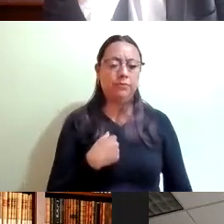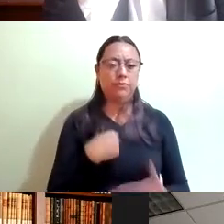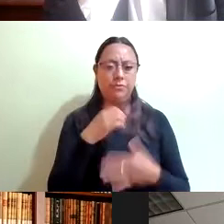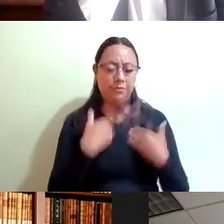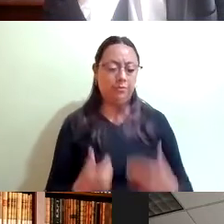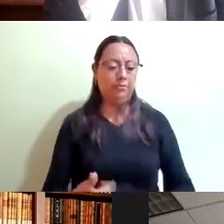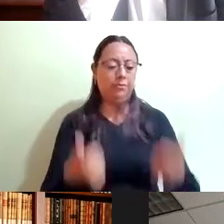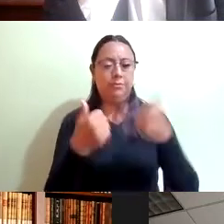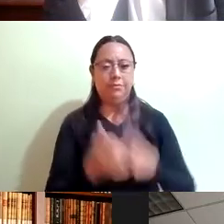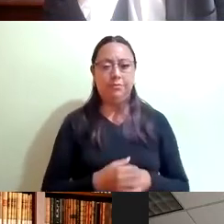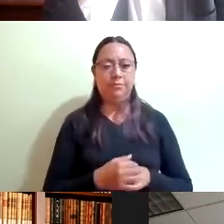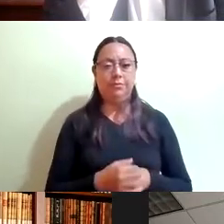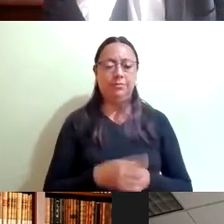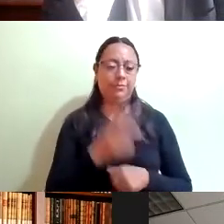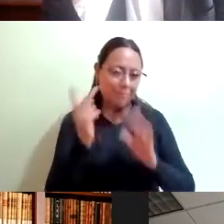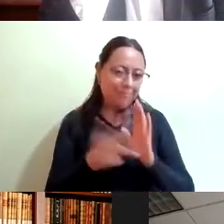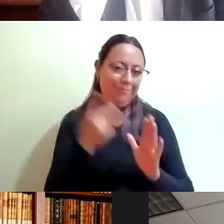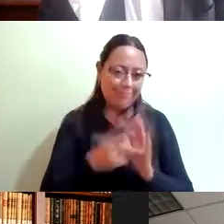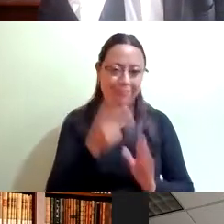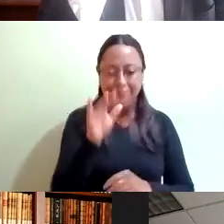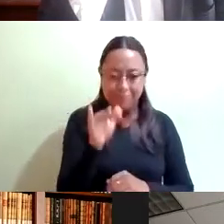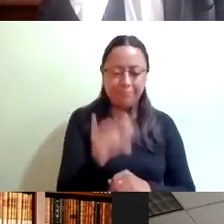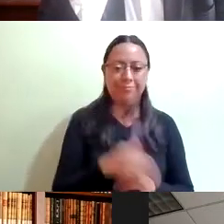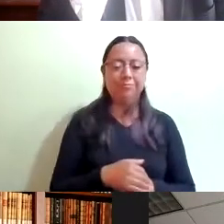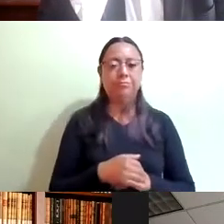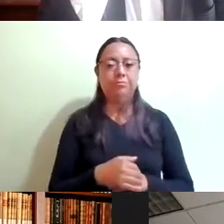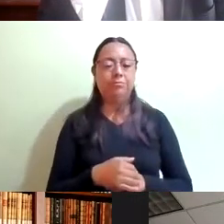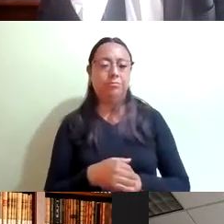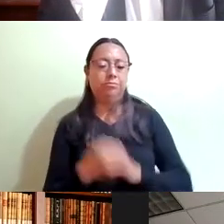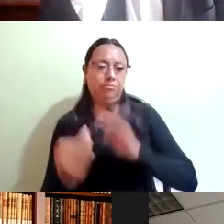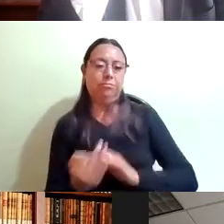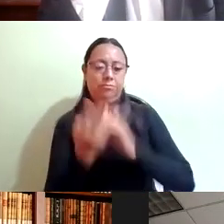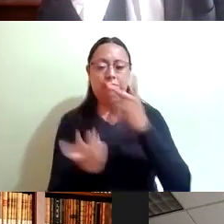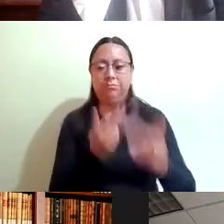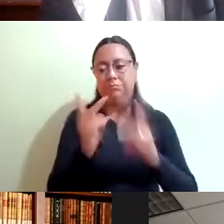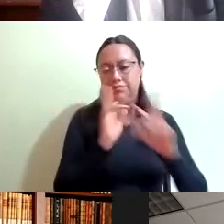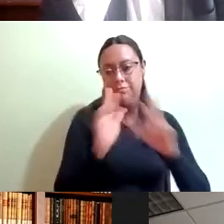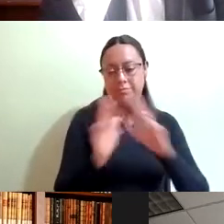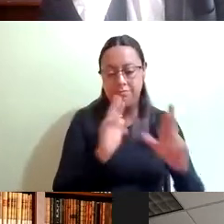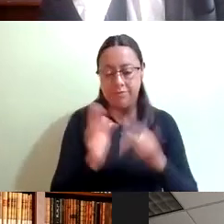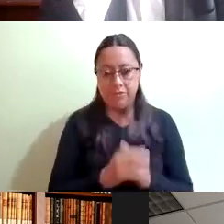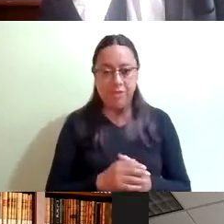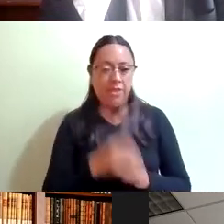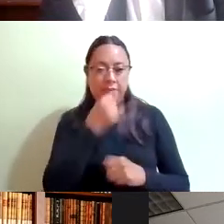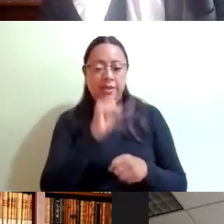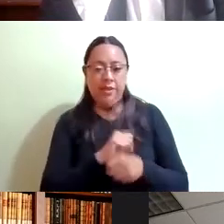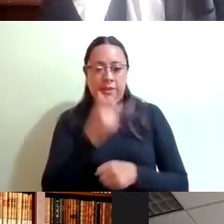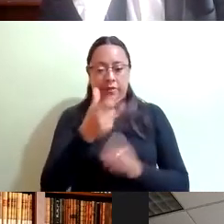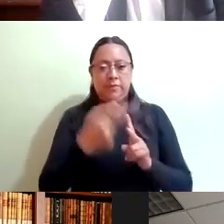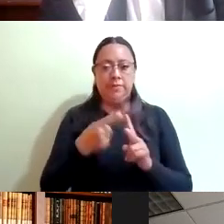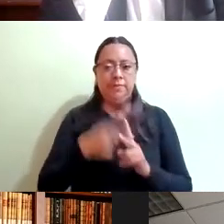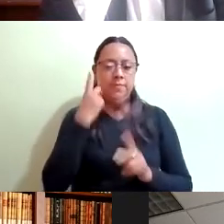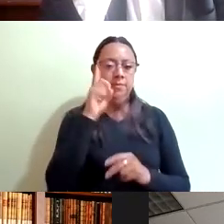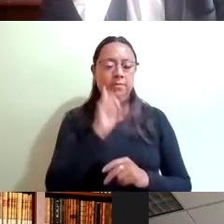la comparecencia presencial de la Secretaría de Finanzas, que ya la diputada Guadalupe Morales comentó que aunque estará